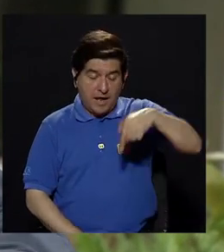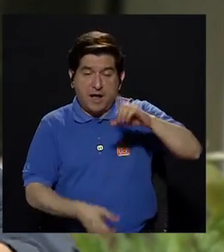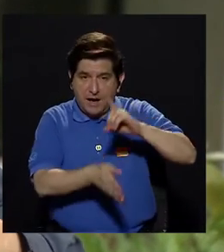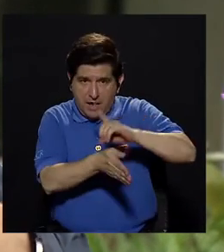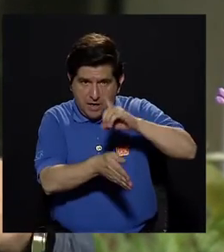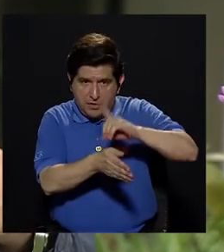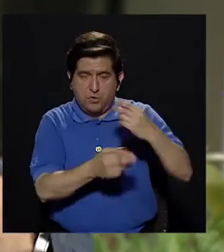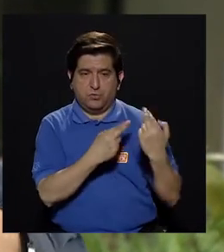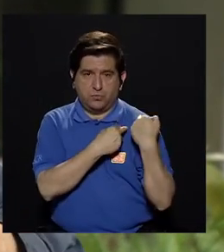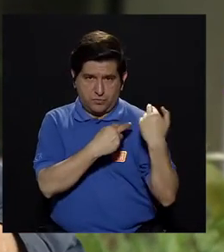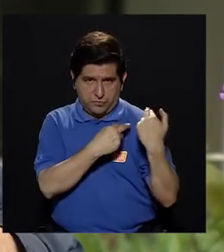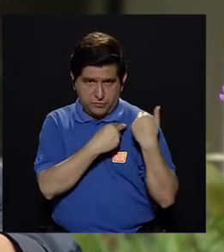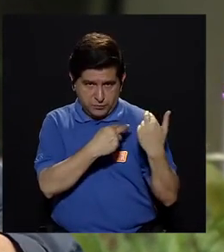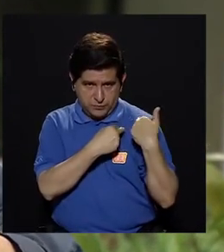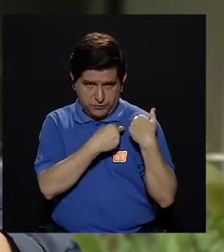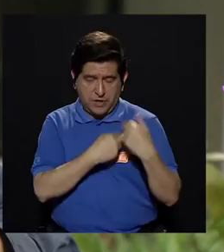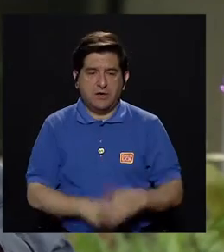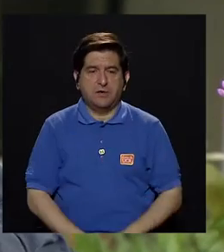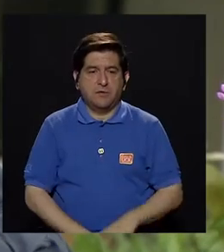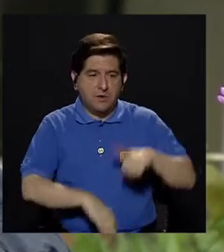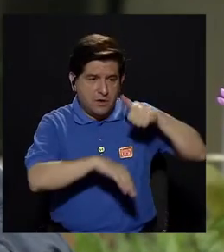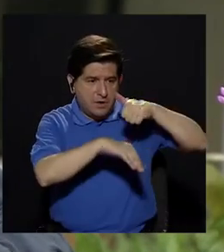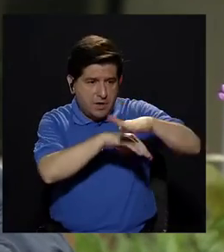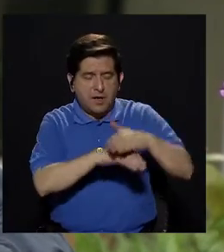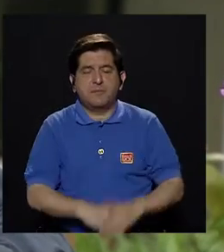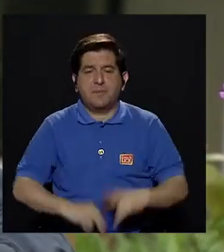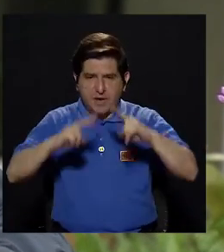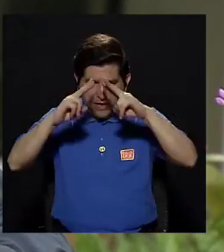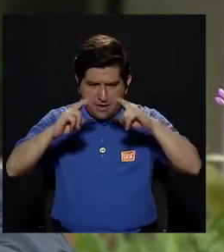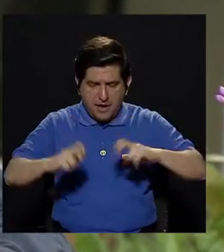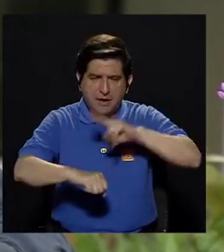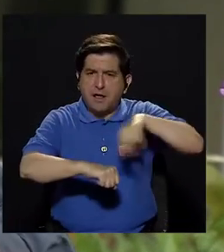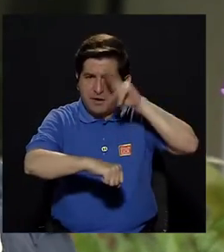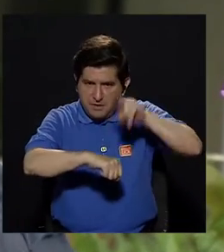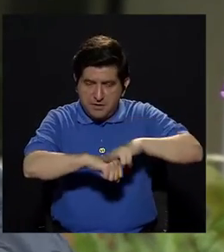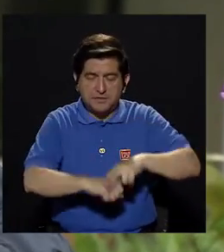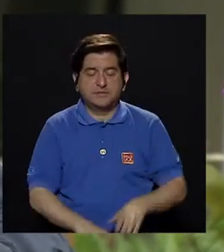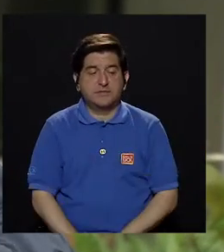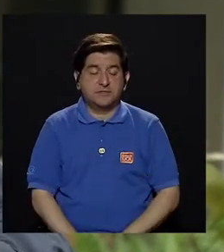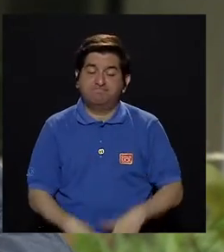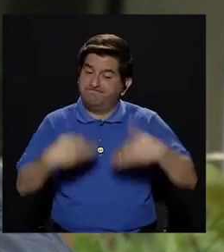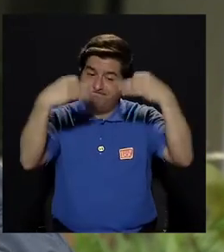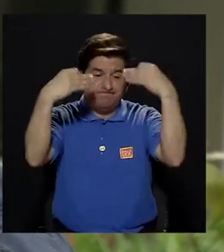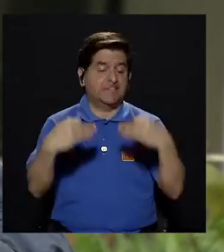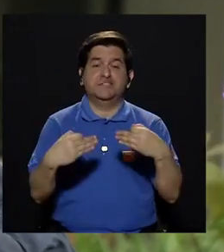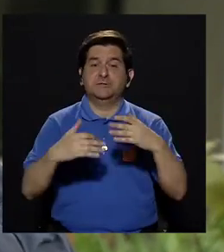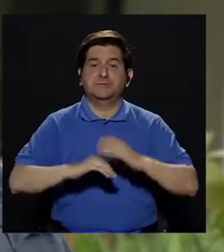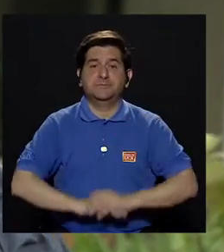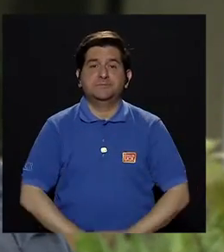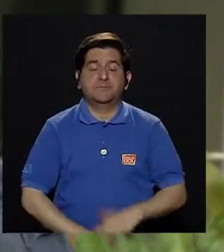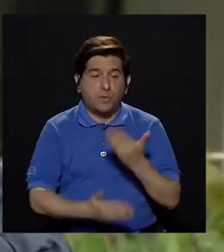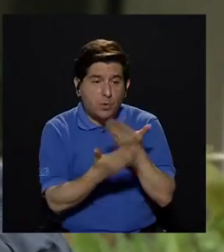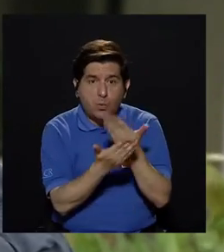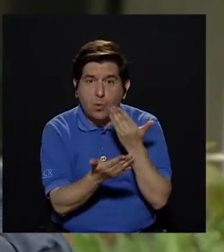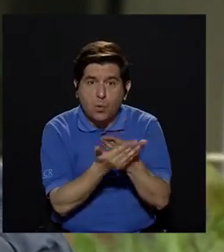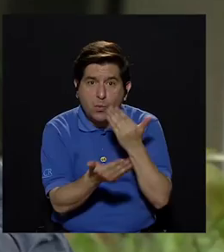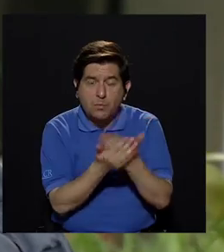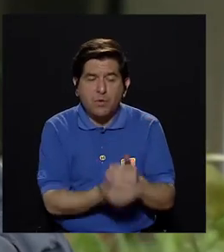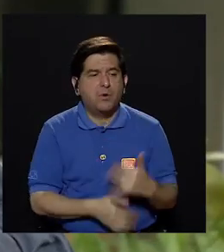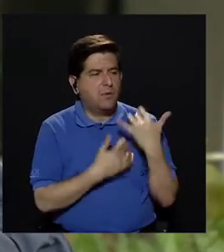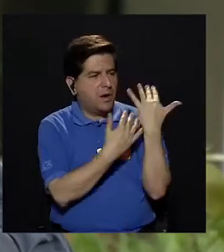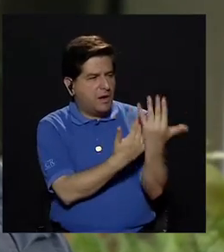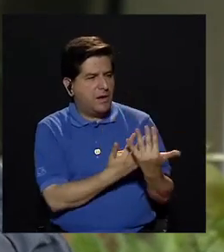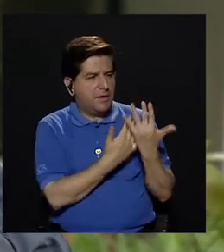el médico que está a cargo de lo que es mandar las mamografías de rutina debe tomar la decisión verificando cuál